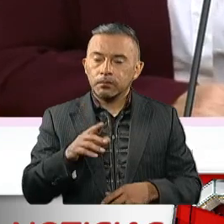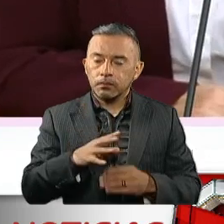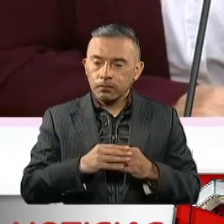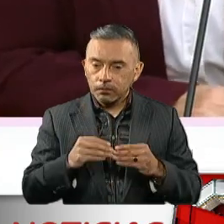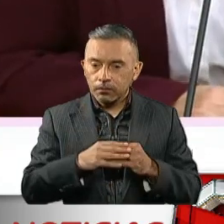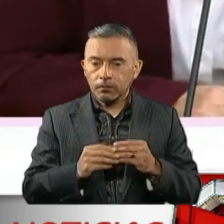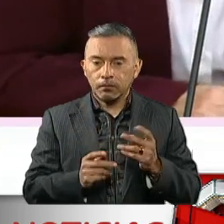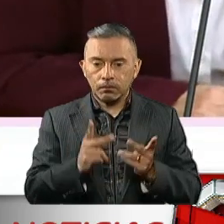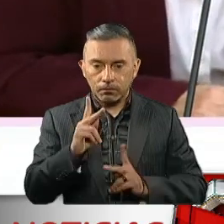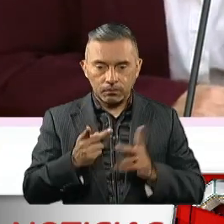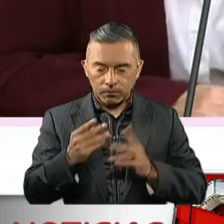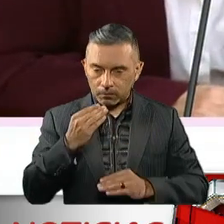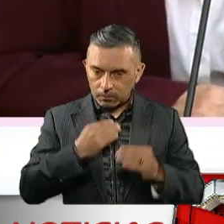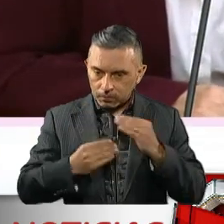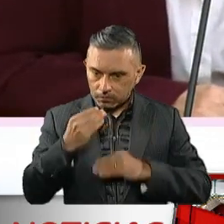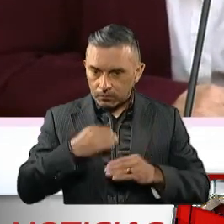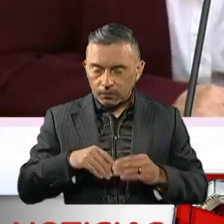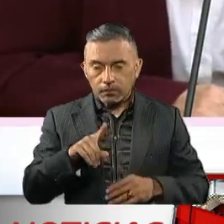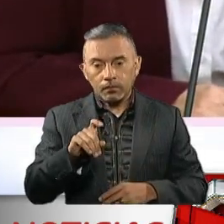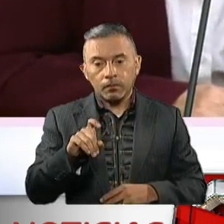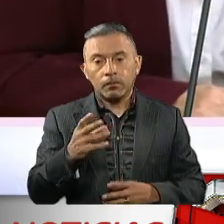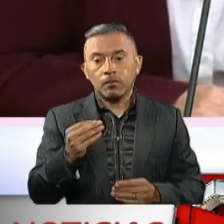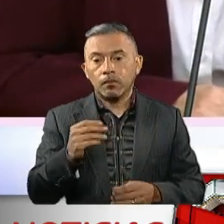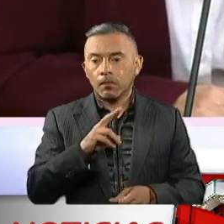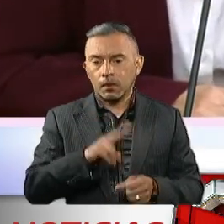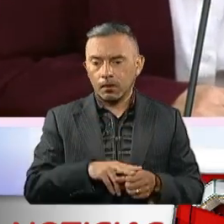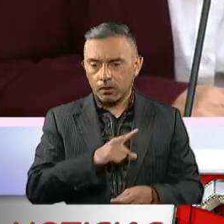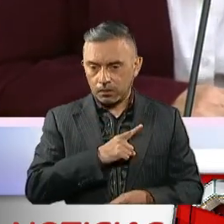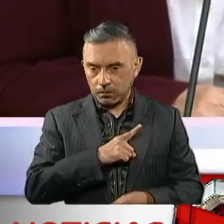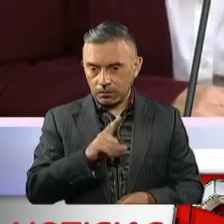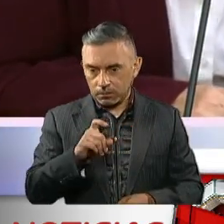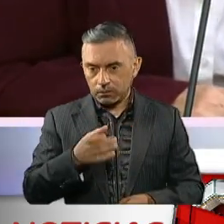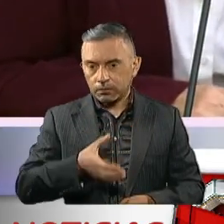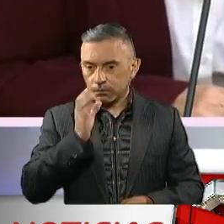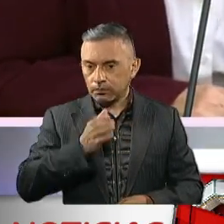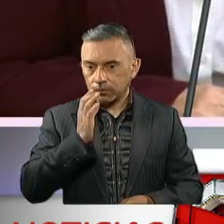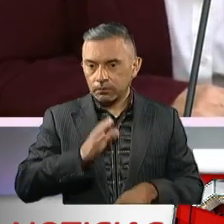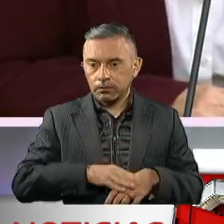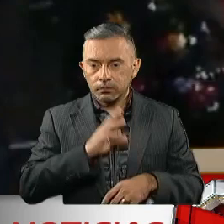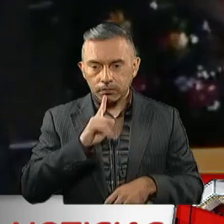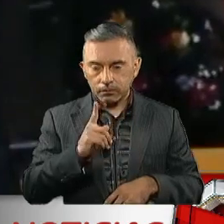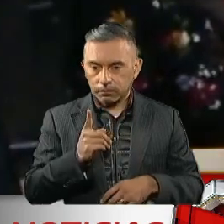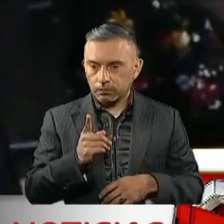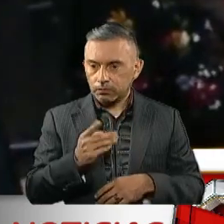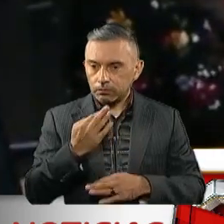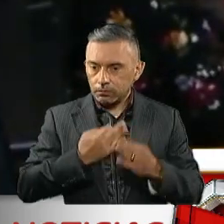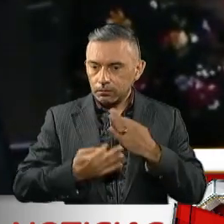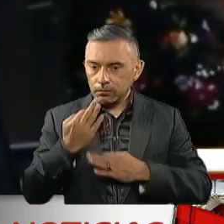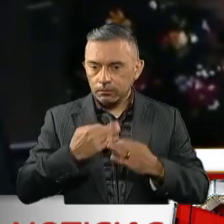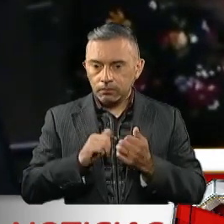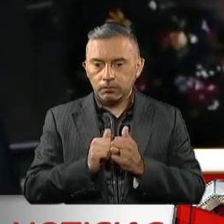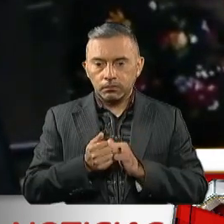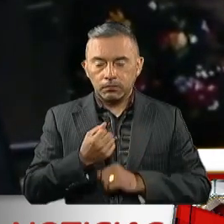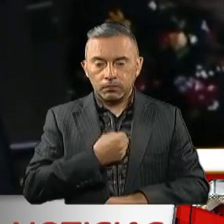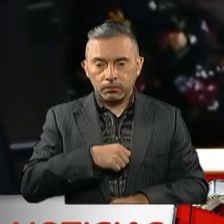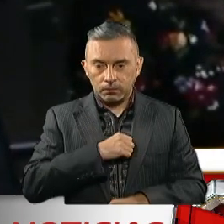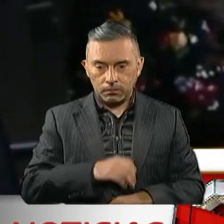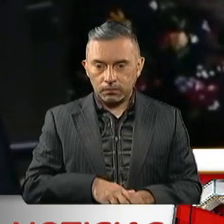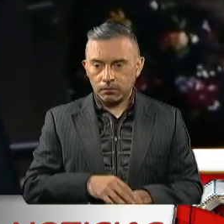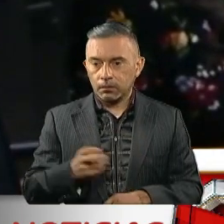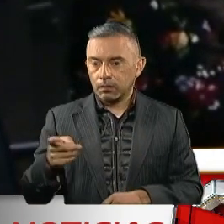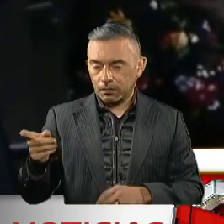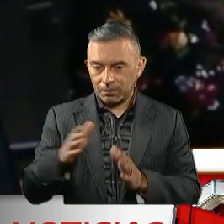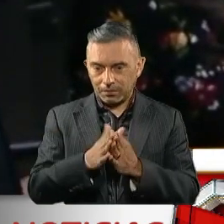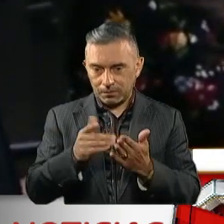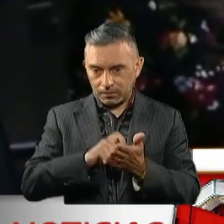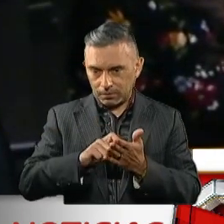vamos tomando mucha agua, maravillosa para mantenernos sanas todas las mujeres, el agua natural. Y fue el autor quien finalizó con